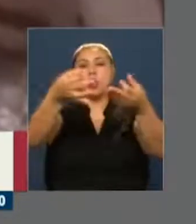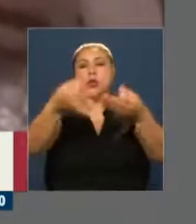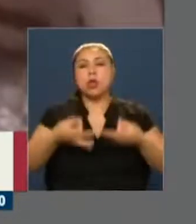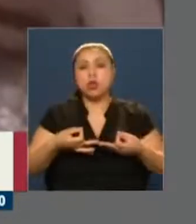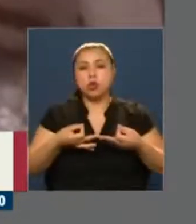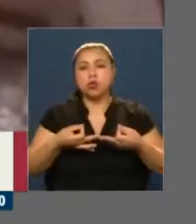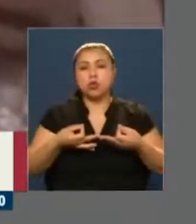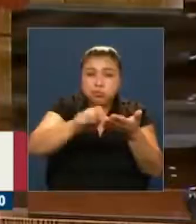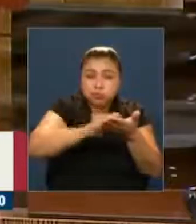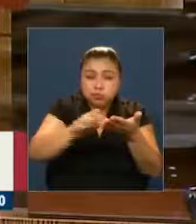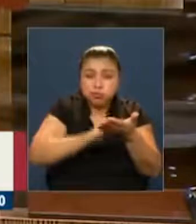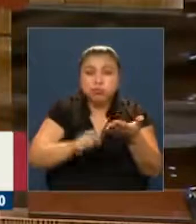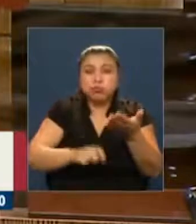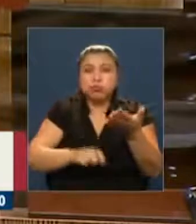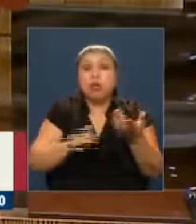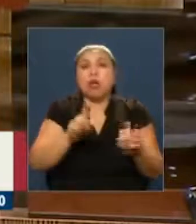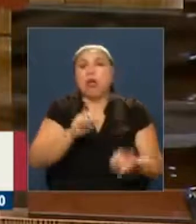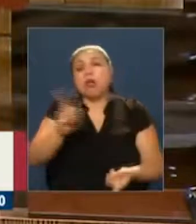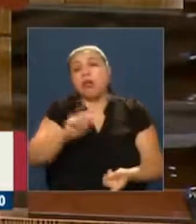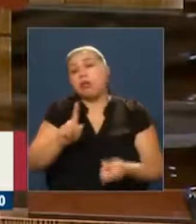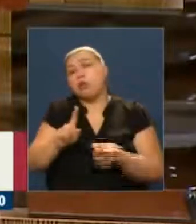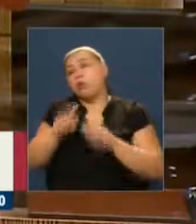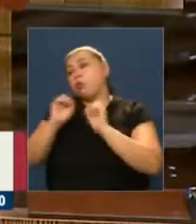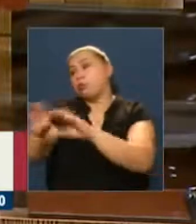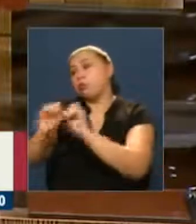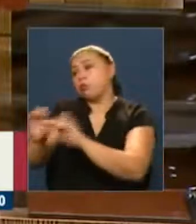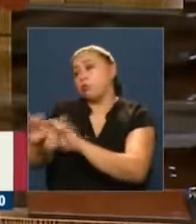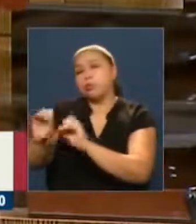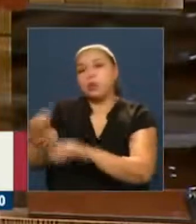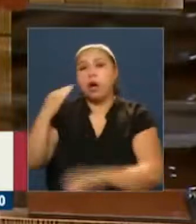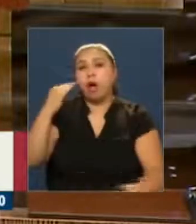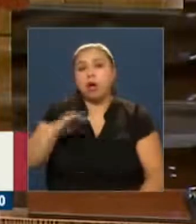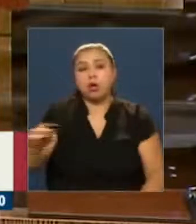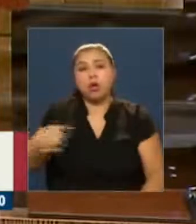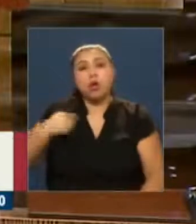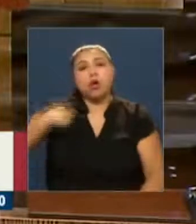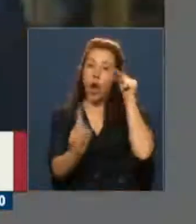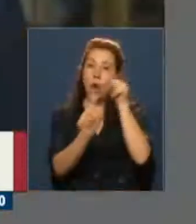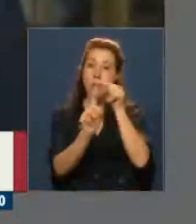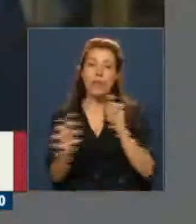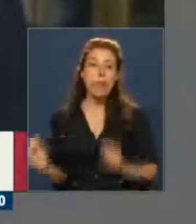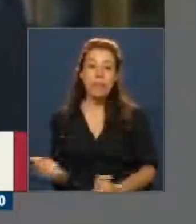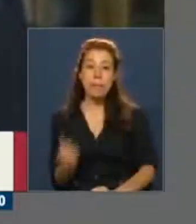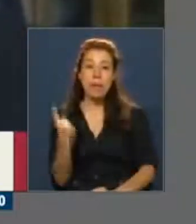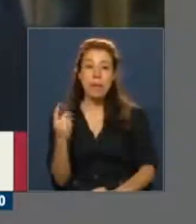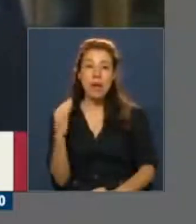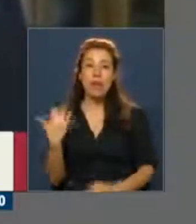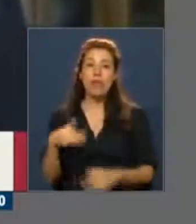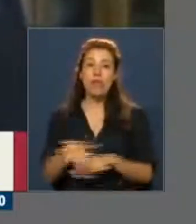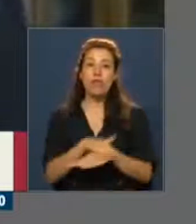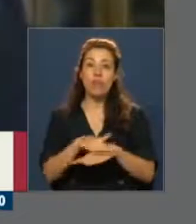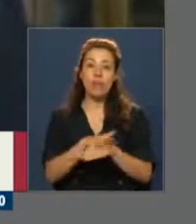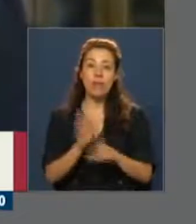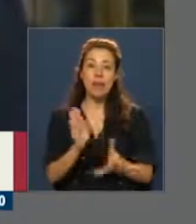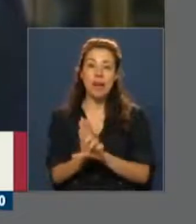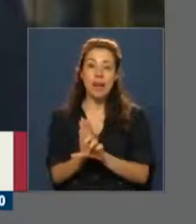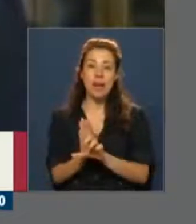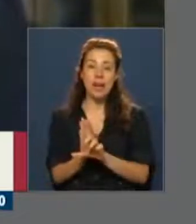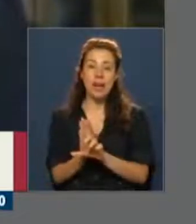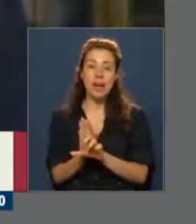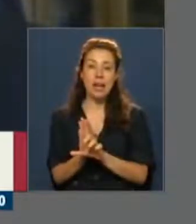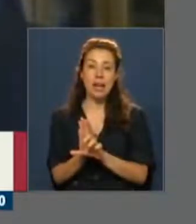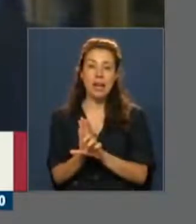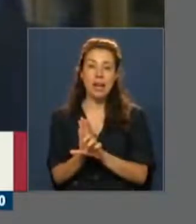escolar preferencial. Las mencionadas normas que regulaban, entre otros puntos, aspectos del plan de mejoramiento educativo del proyecto de ley,